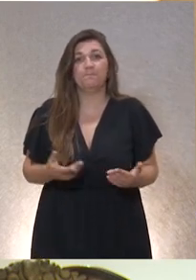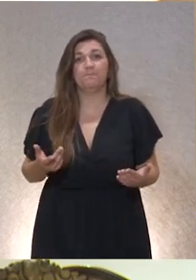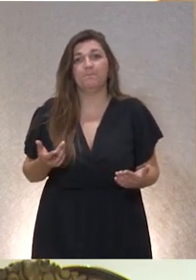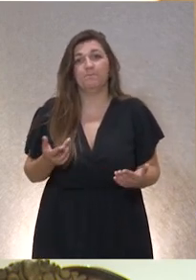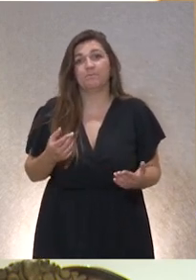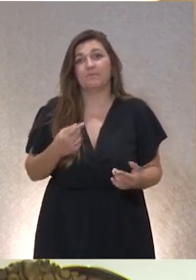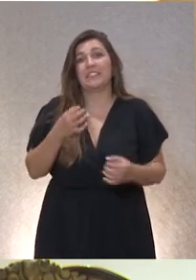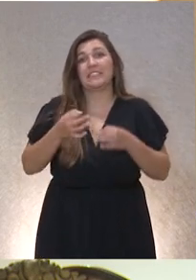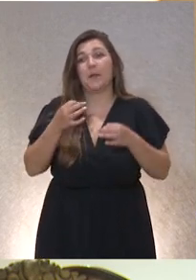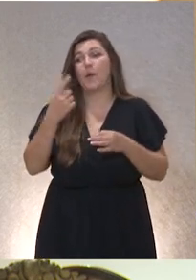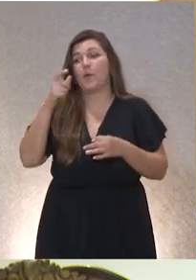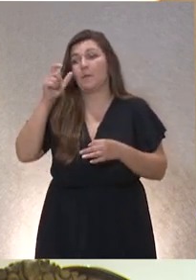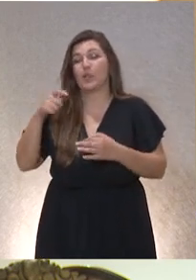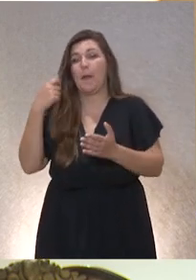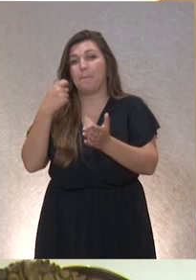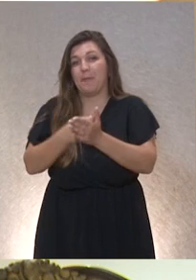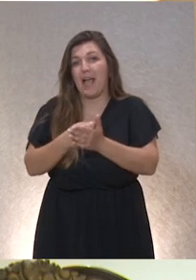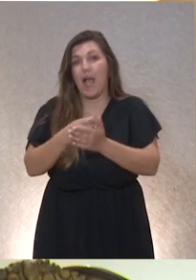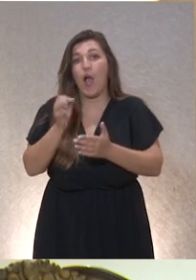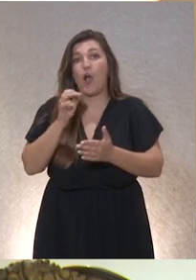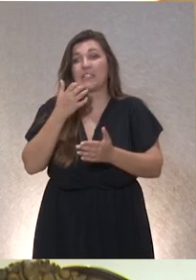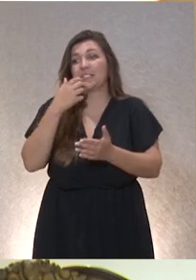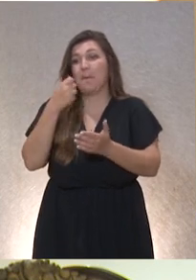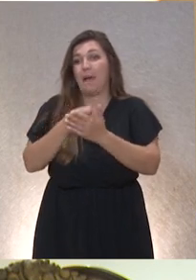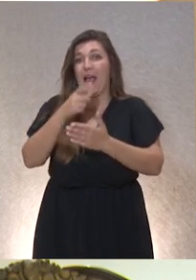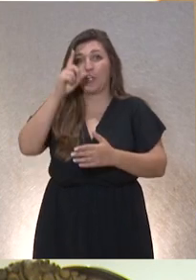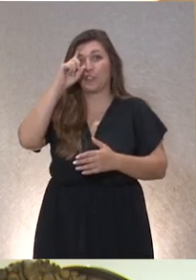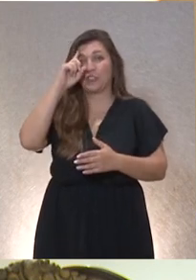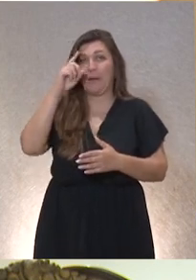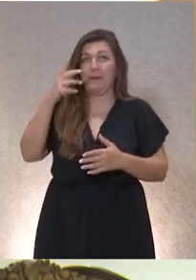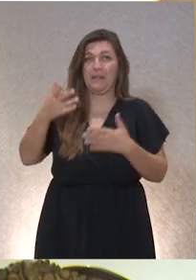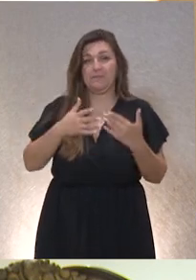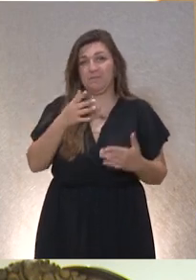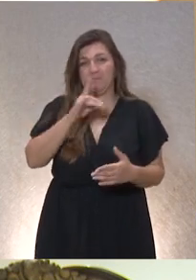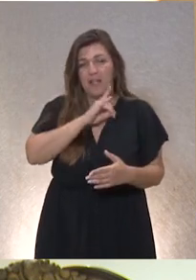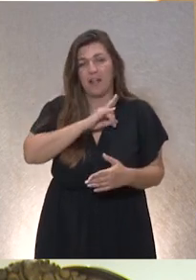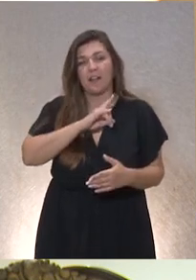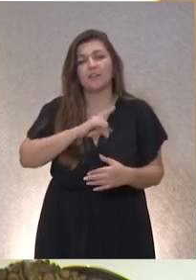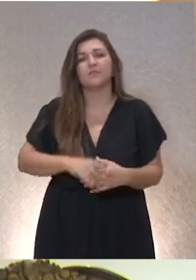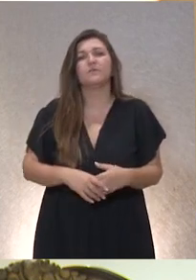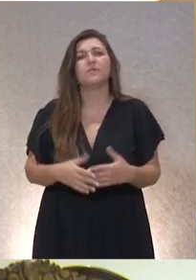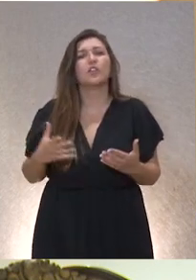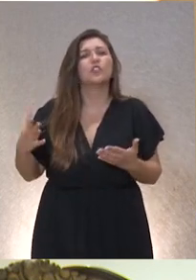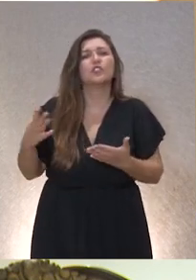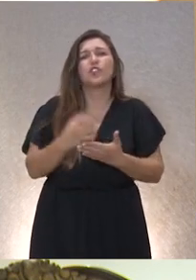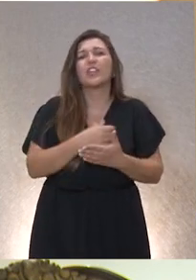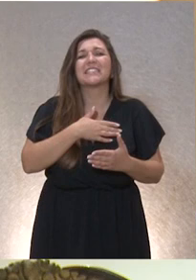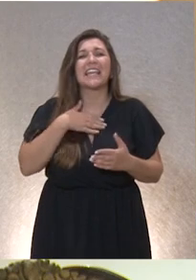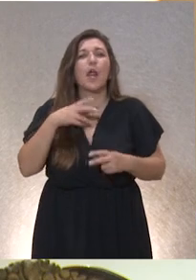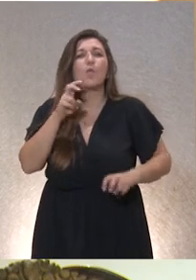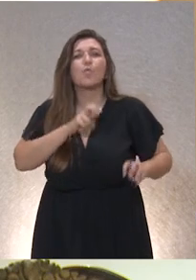alguien que paga y si no se sabe quién paga mal asunto y casi todos buscadores de